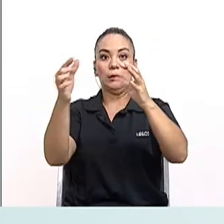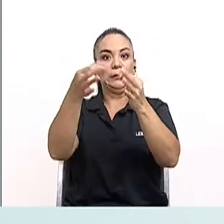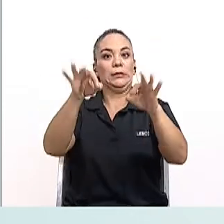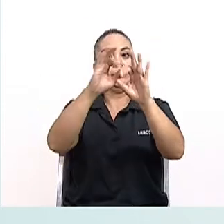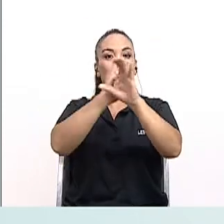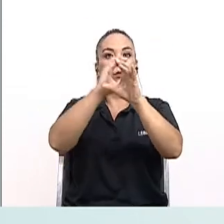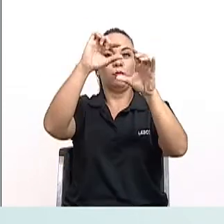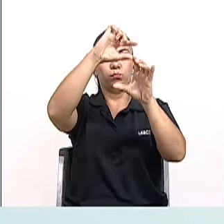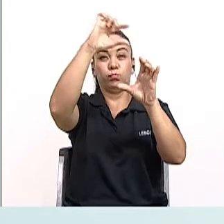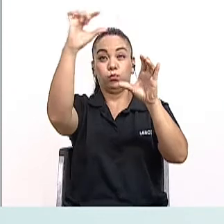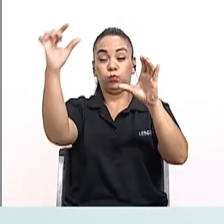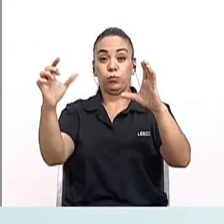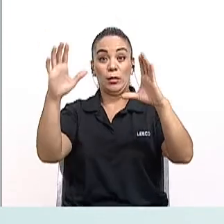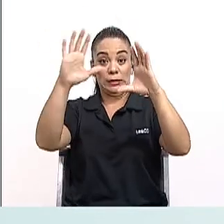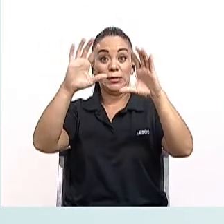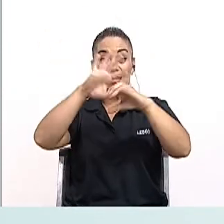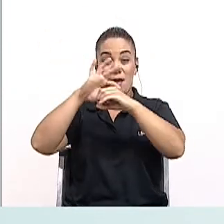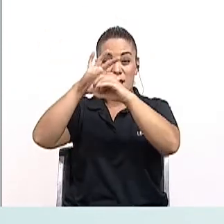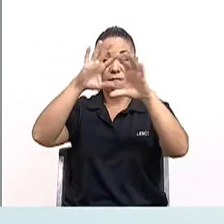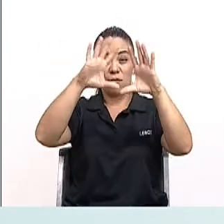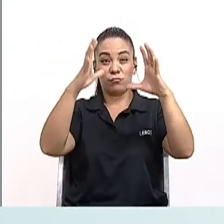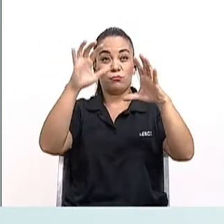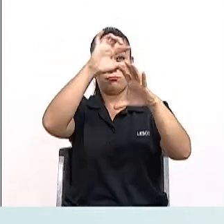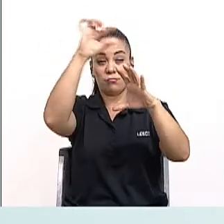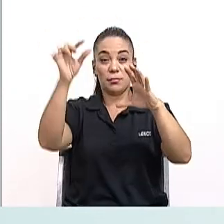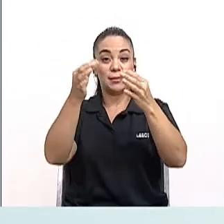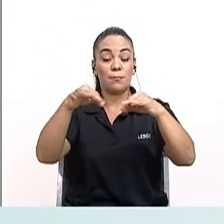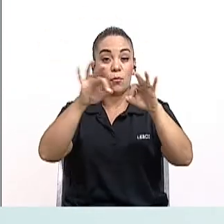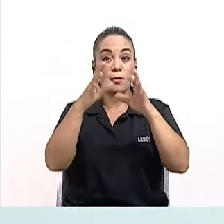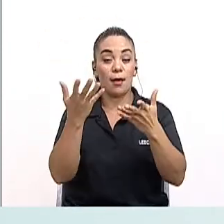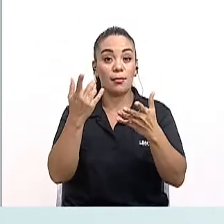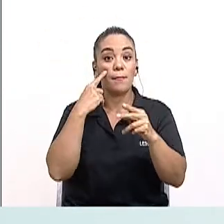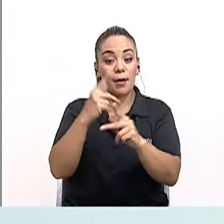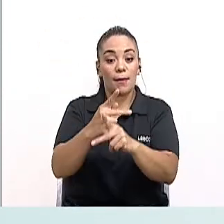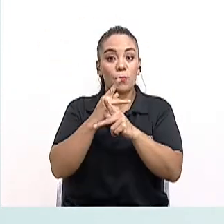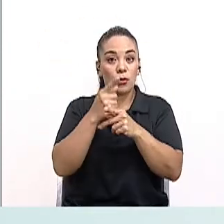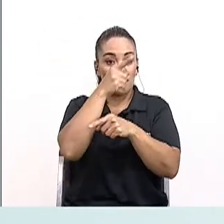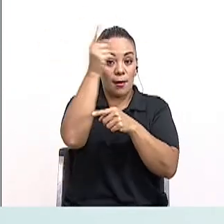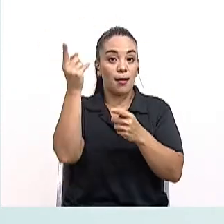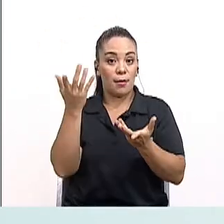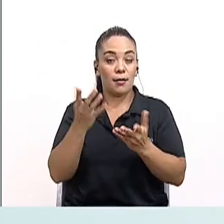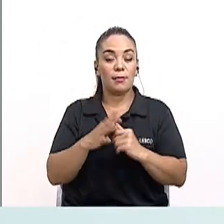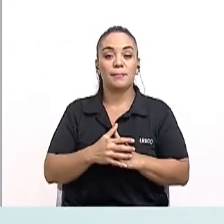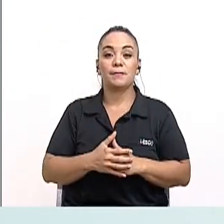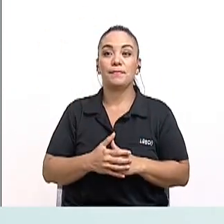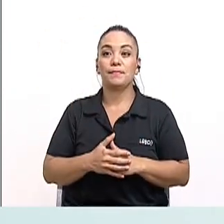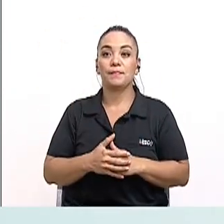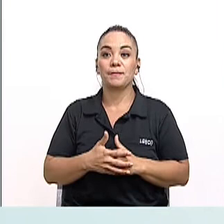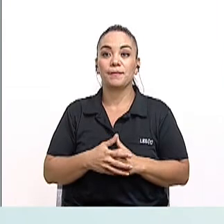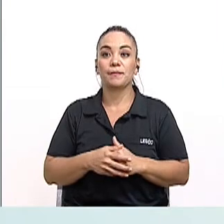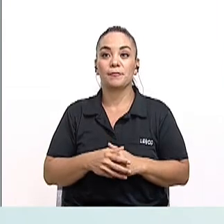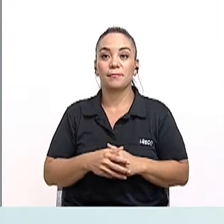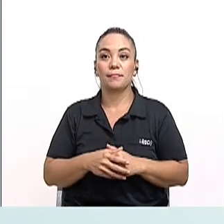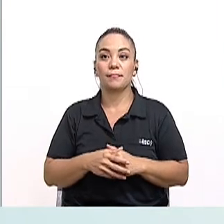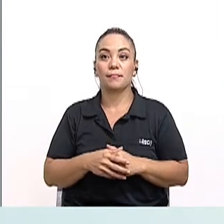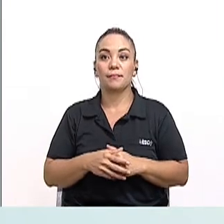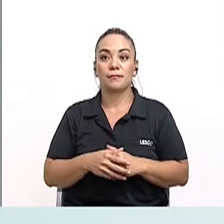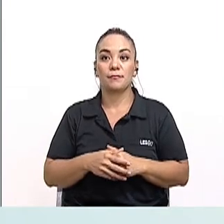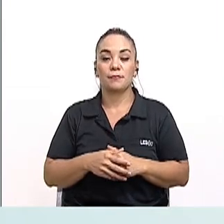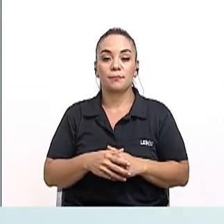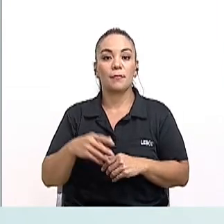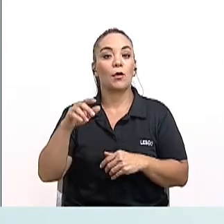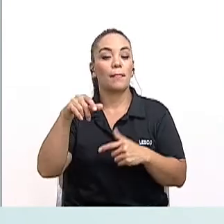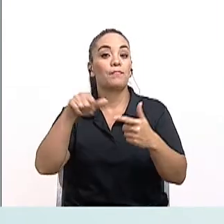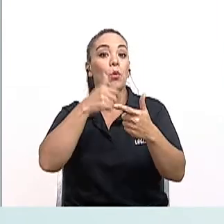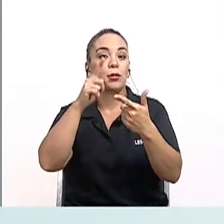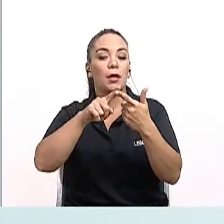de ozono y todo lo que se ha estado manejando en los últimos años para protegerla y restaurarla. Muy bien, tenemos radiación ultravioleta de